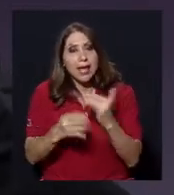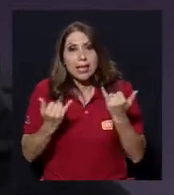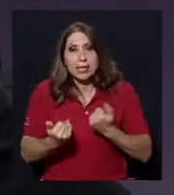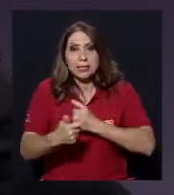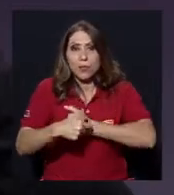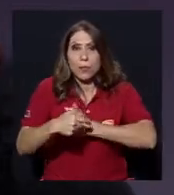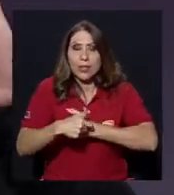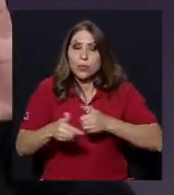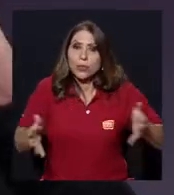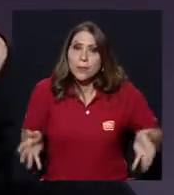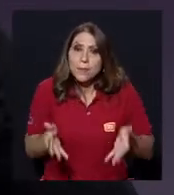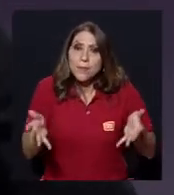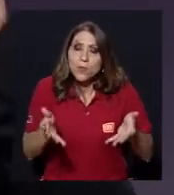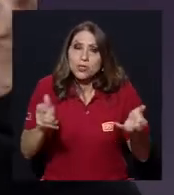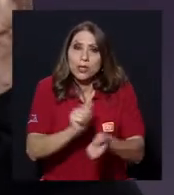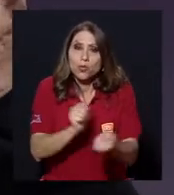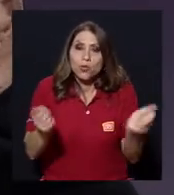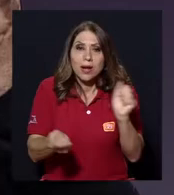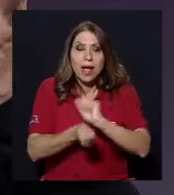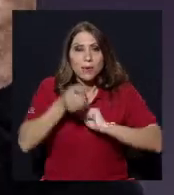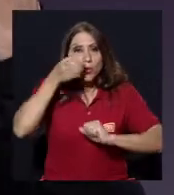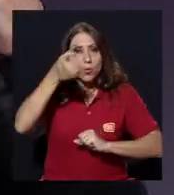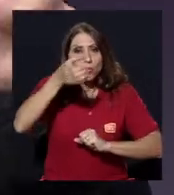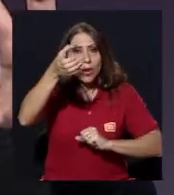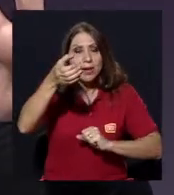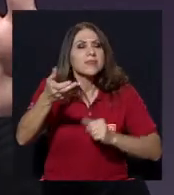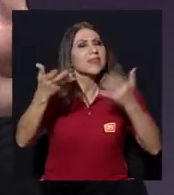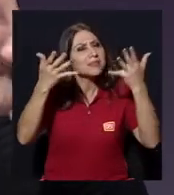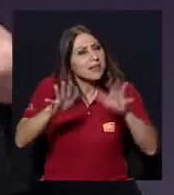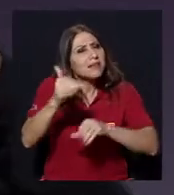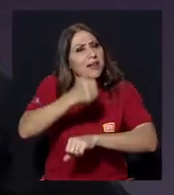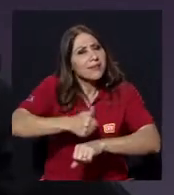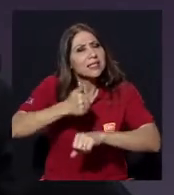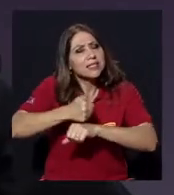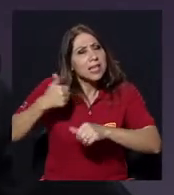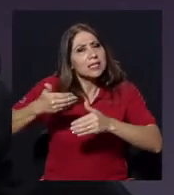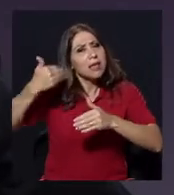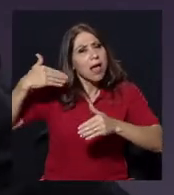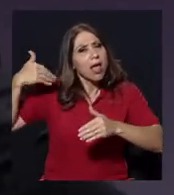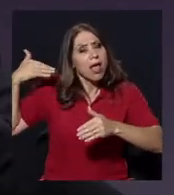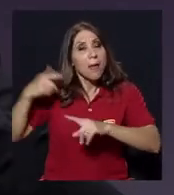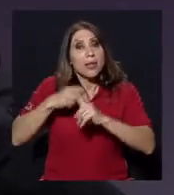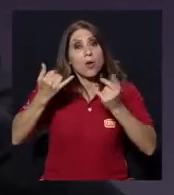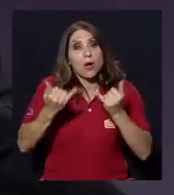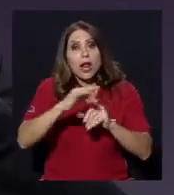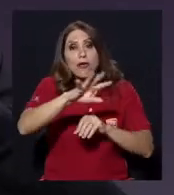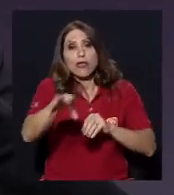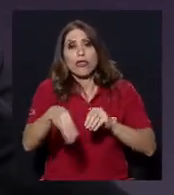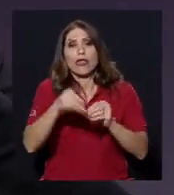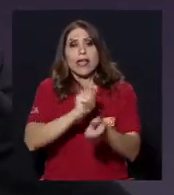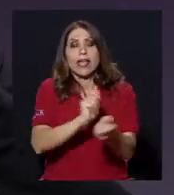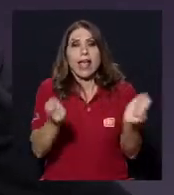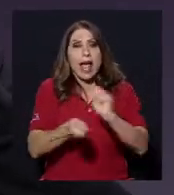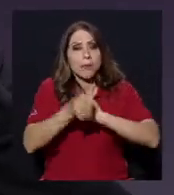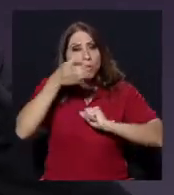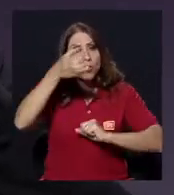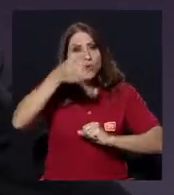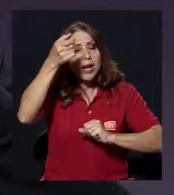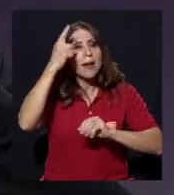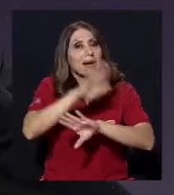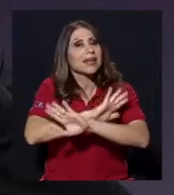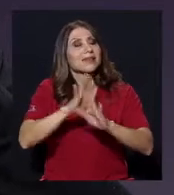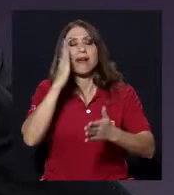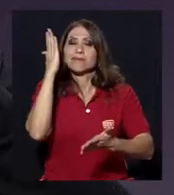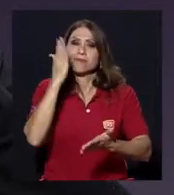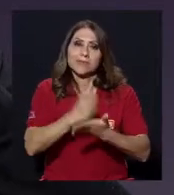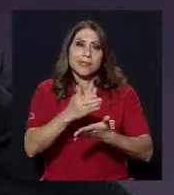está impulsando un cambio cultural, además de todas las acciones que ya están establecidas, un cambio cultural para poder erradicar